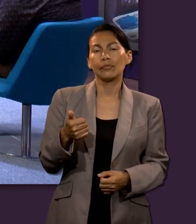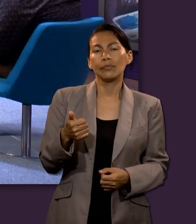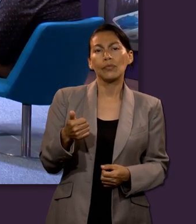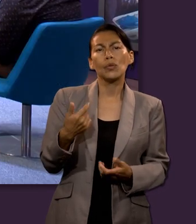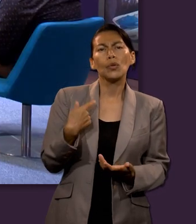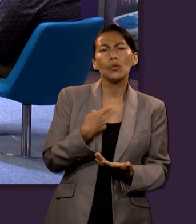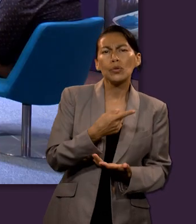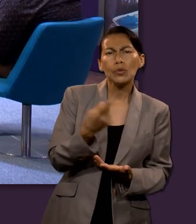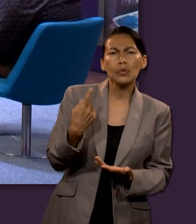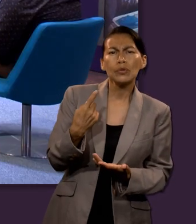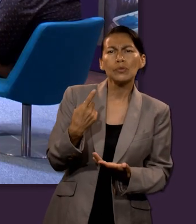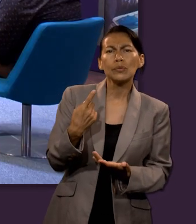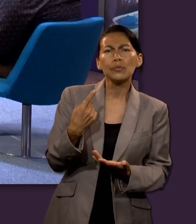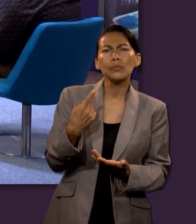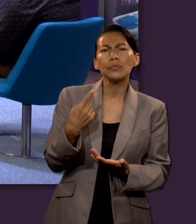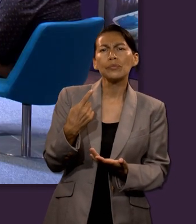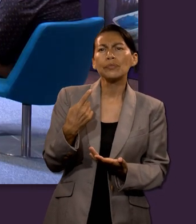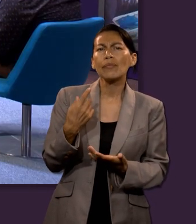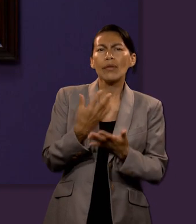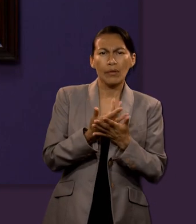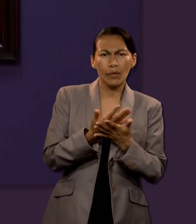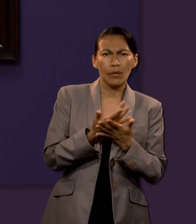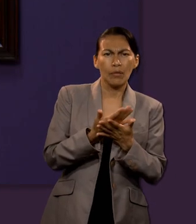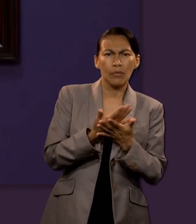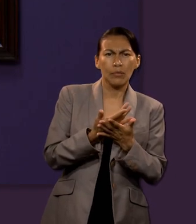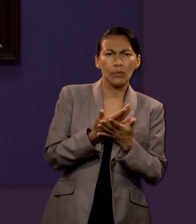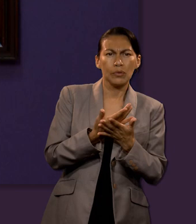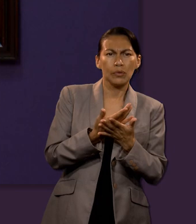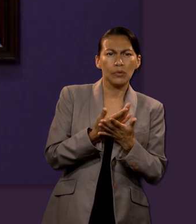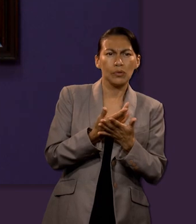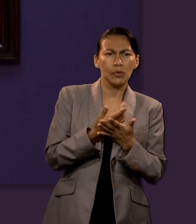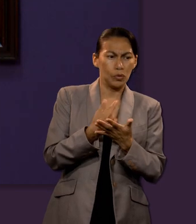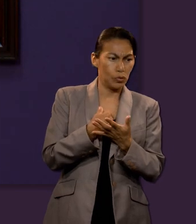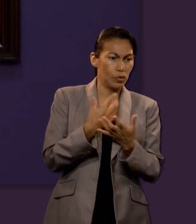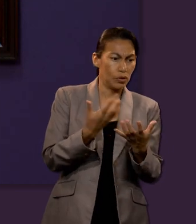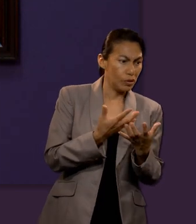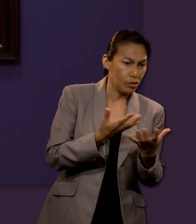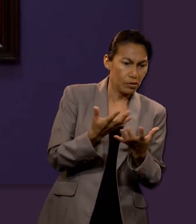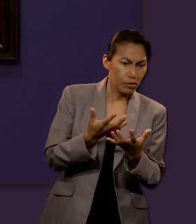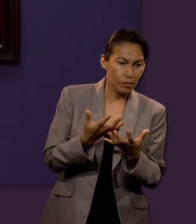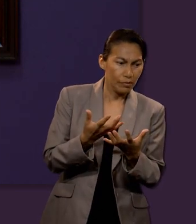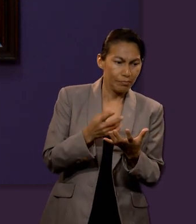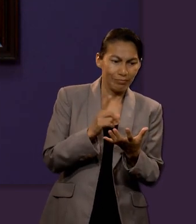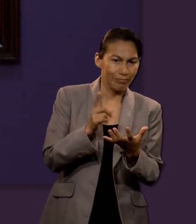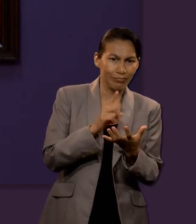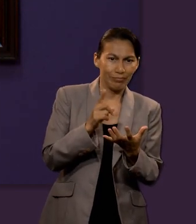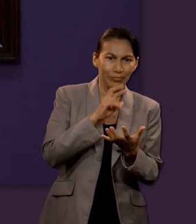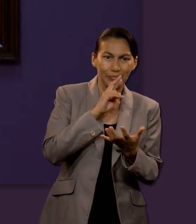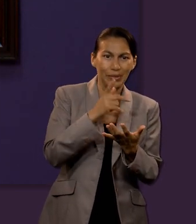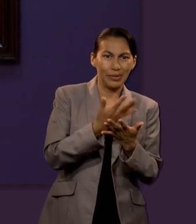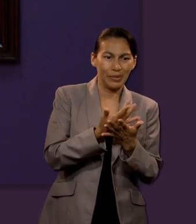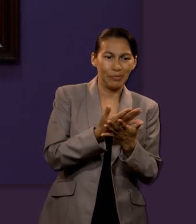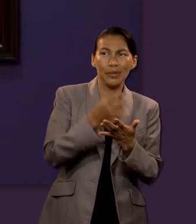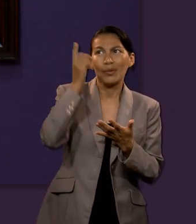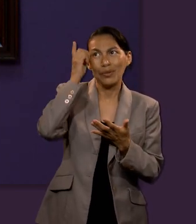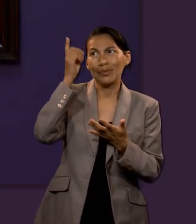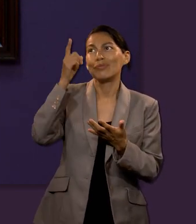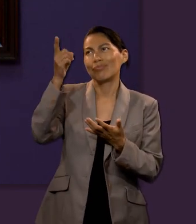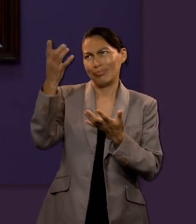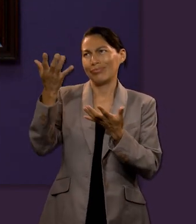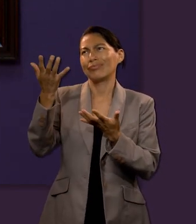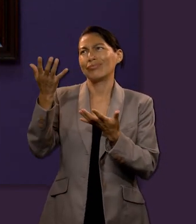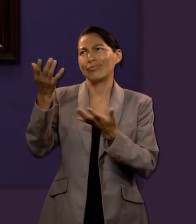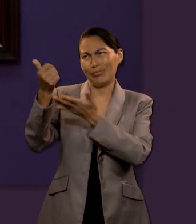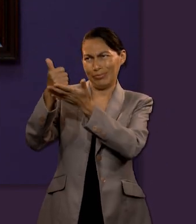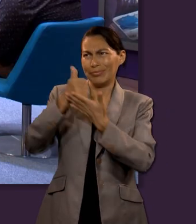muy bien otra de las razones por las que nosotros debemos esperar una es porque permitimos que dios ponga las piezas en el